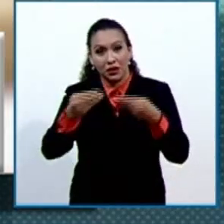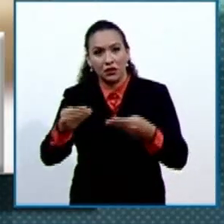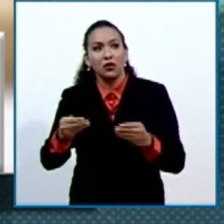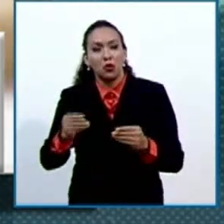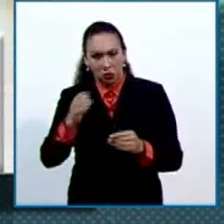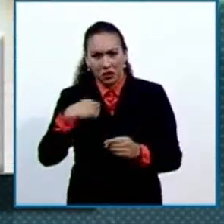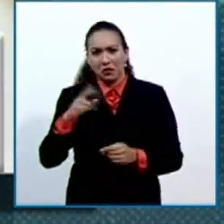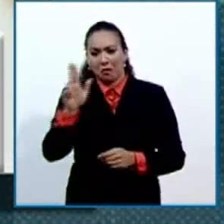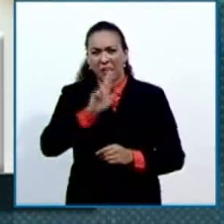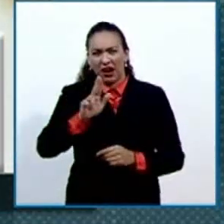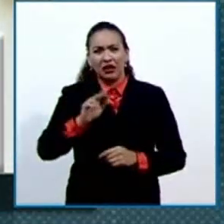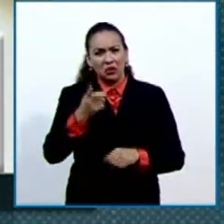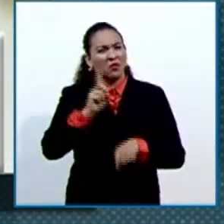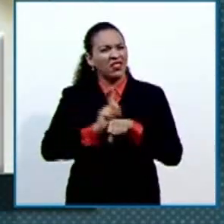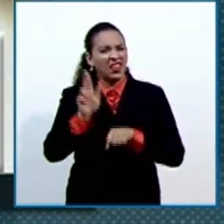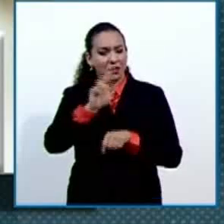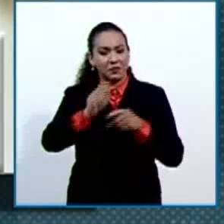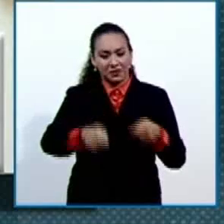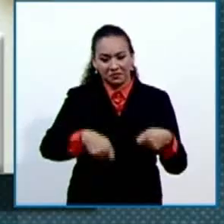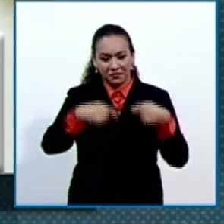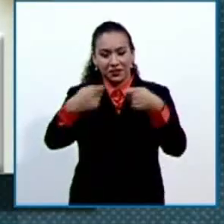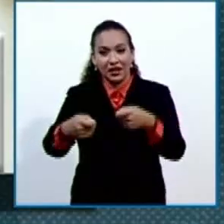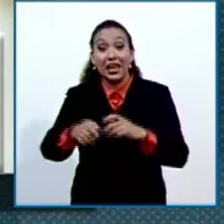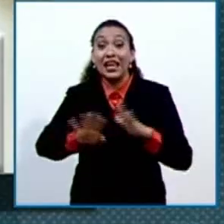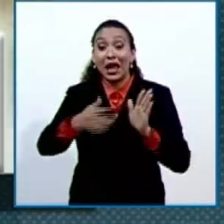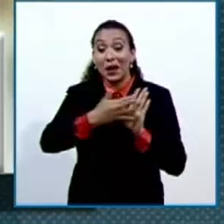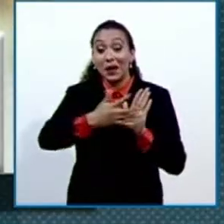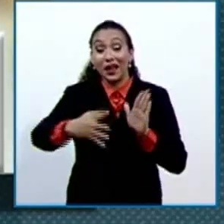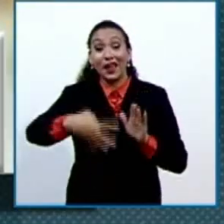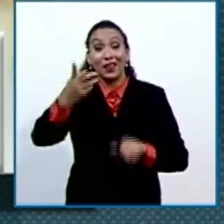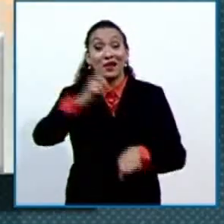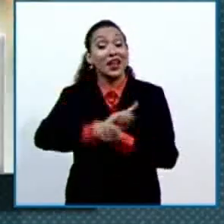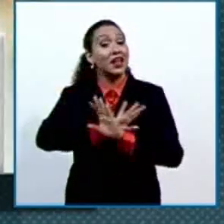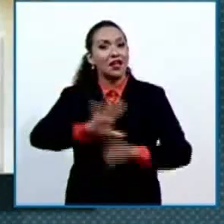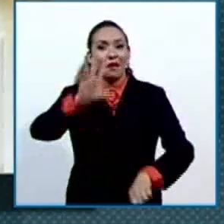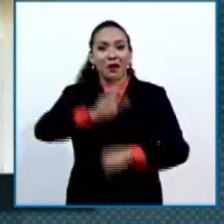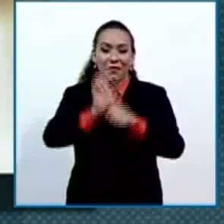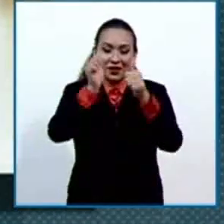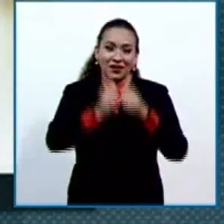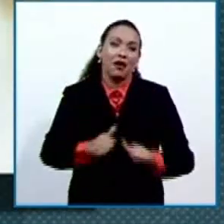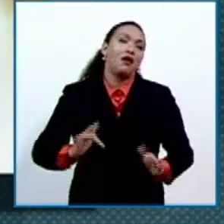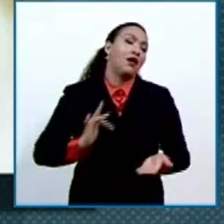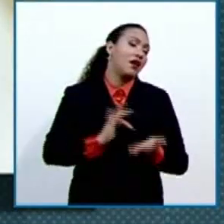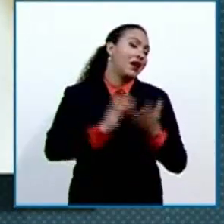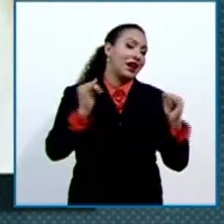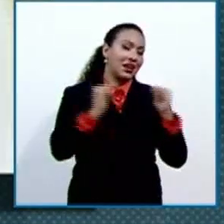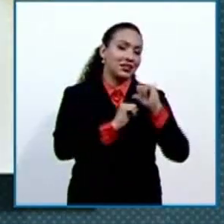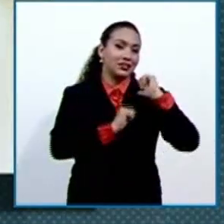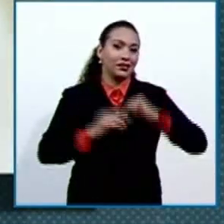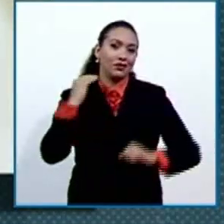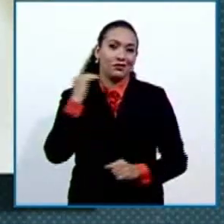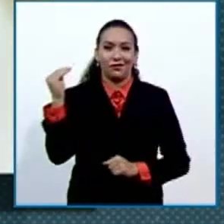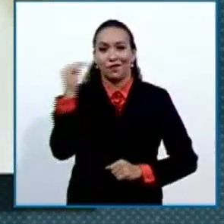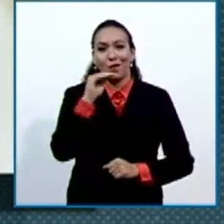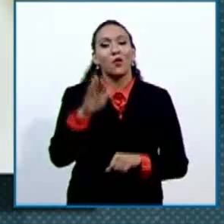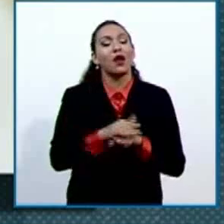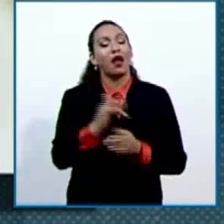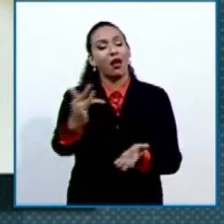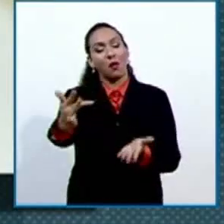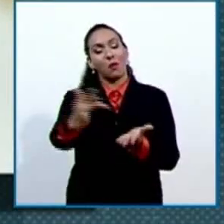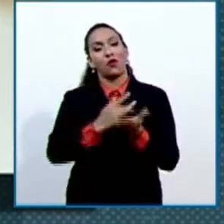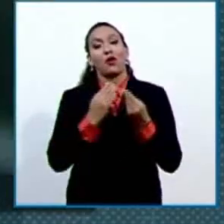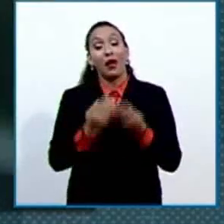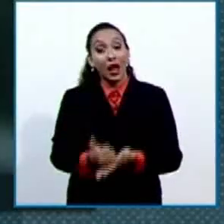Deposité martes y en 14 días ya tenía mi residencia permanente. Así que gracias a la Defensoría Pública porque me aceleró